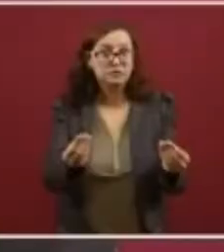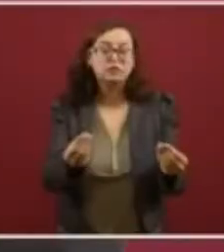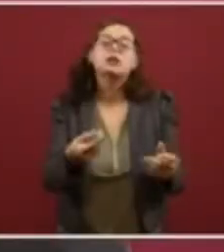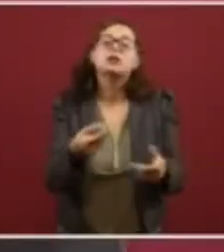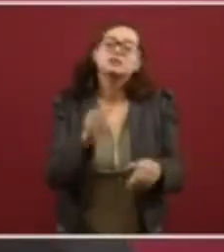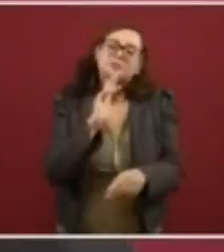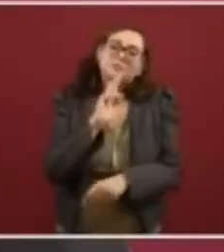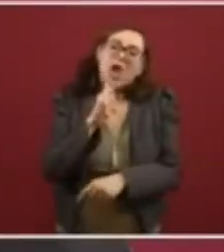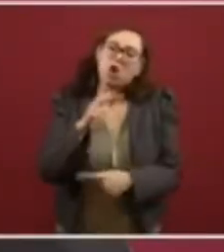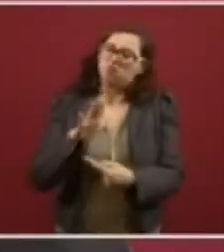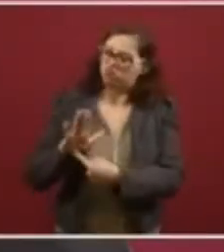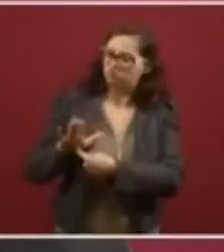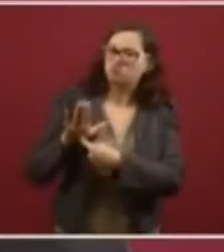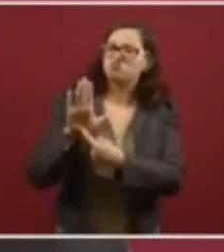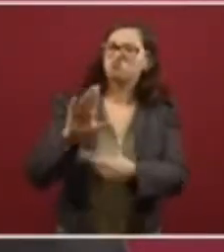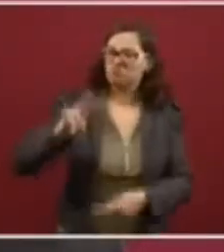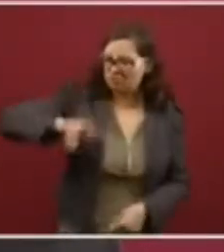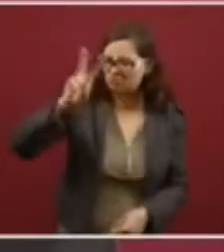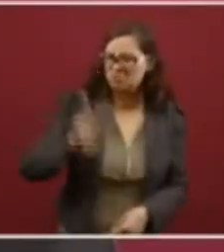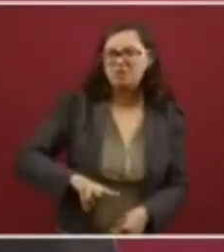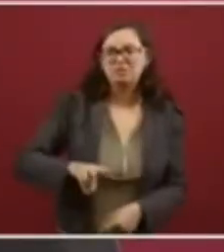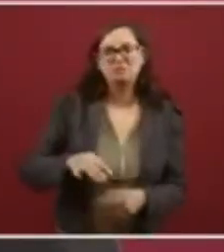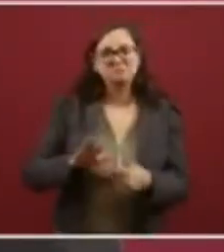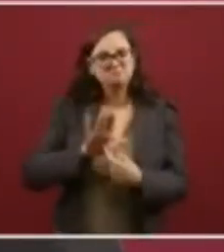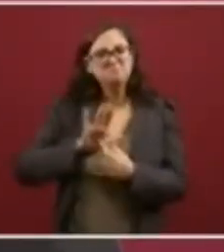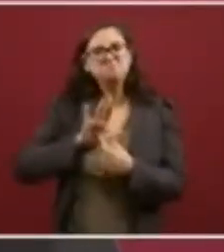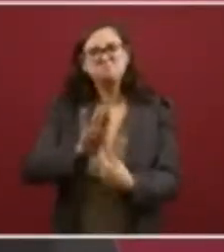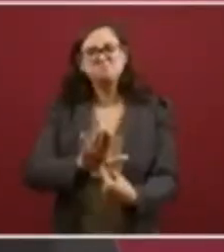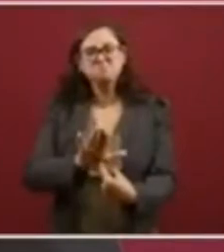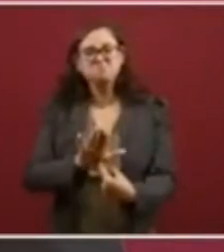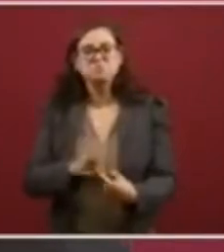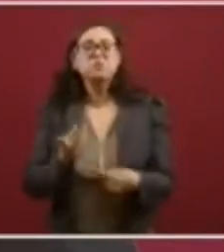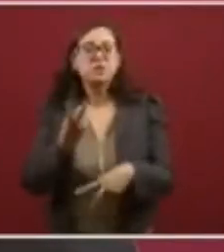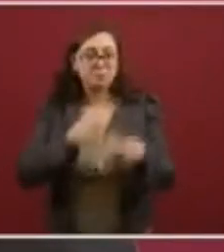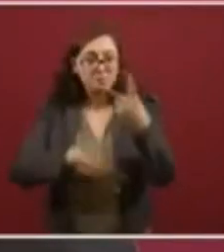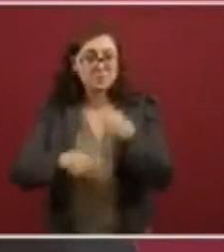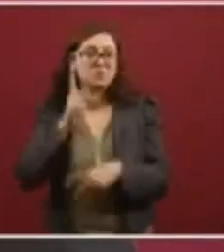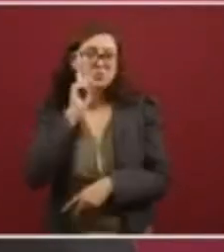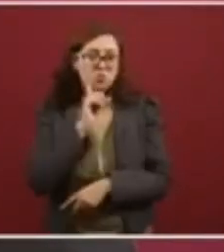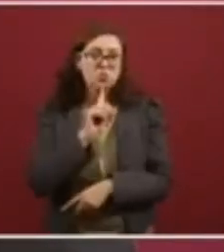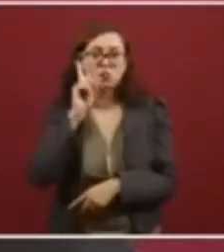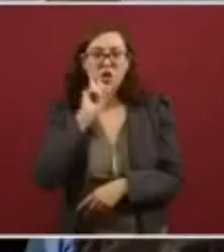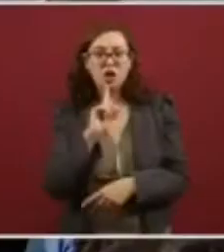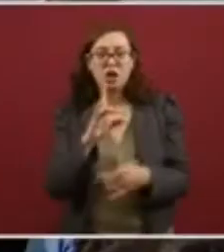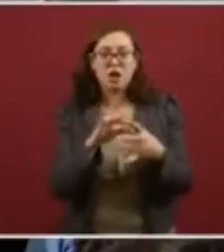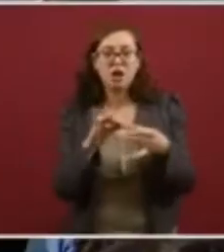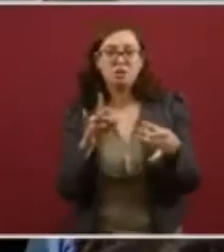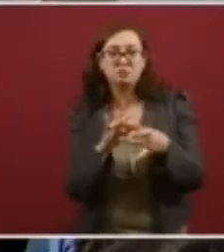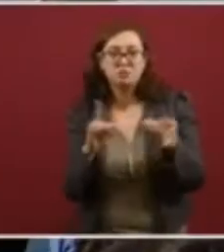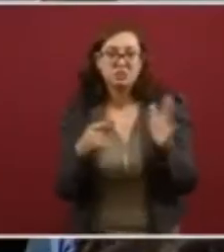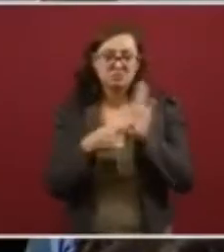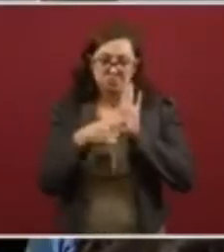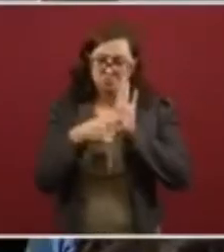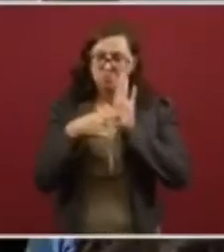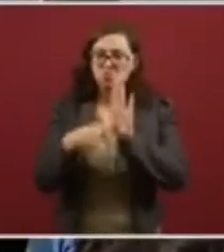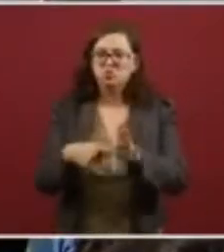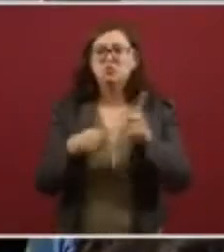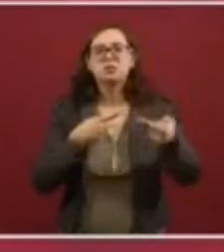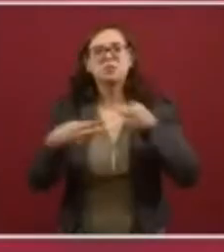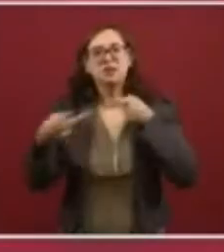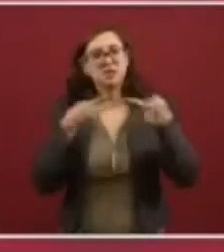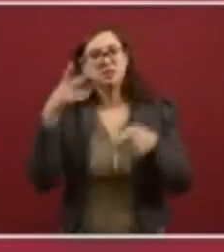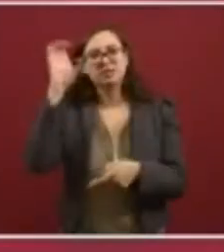es aclarar todo esto. Me gustaría que escucharan el plan de ciencia, de tecnología